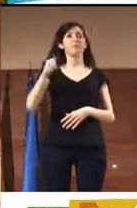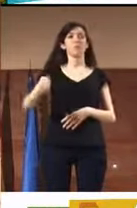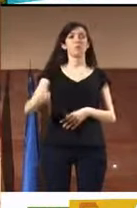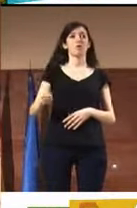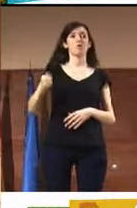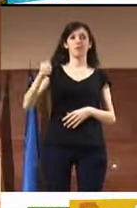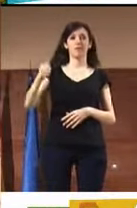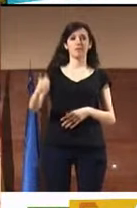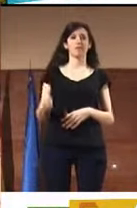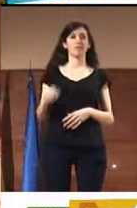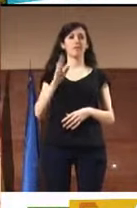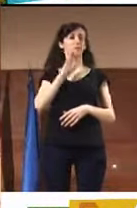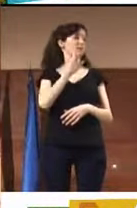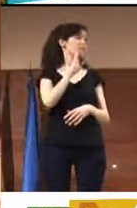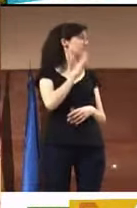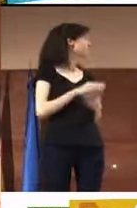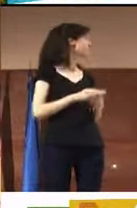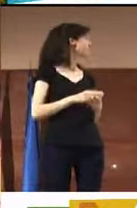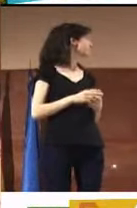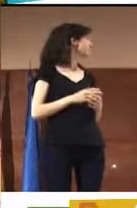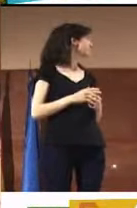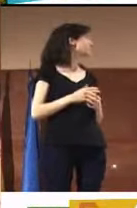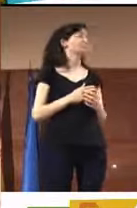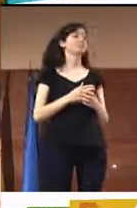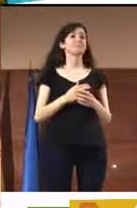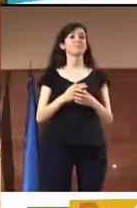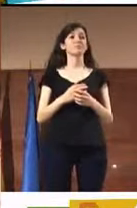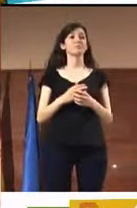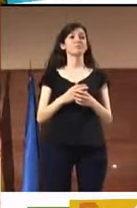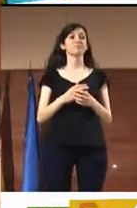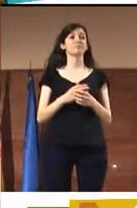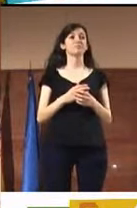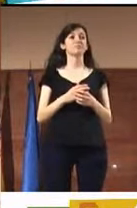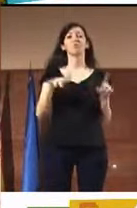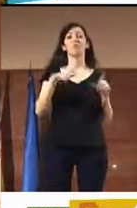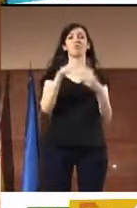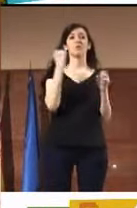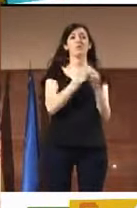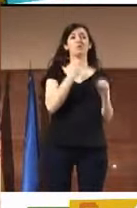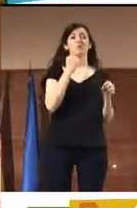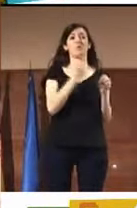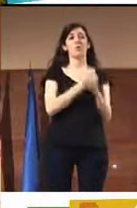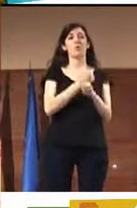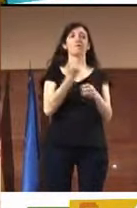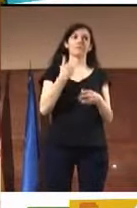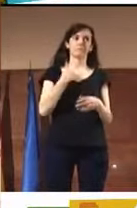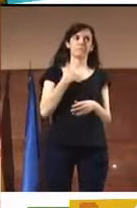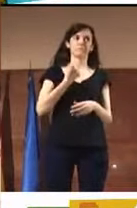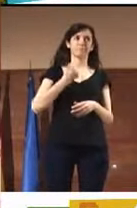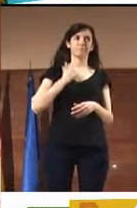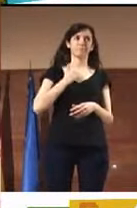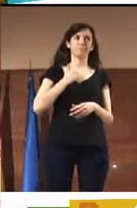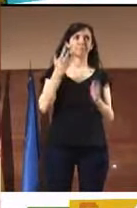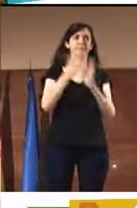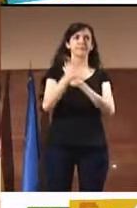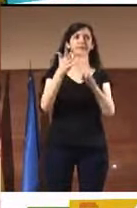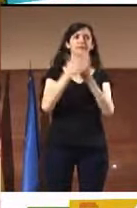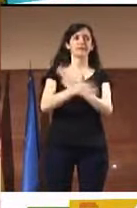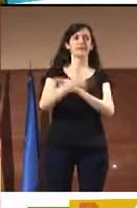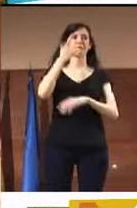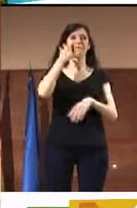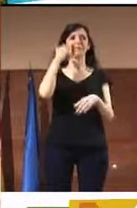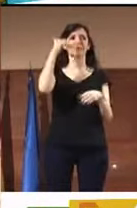muleta que en el mundo de trabajo, yo creo que la aplicación quizá no sería el mundo laboral, pero yo quiero aprovechar para explicaros cuál es el contenido